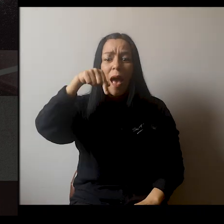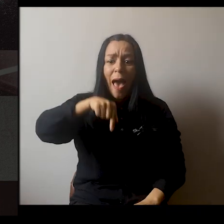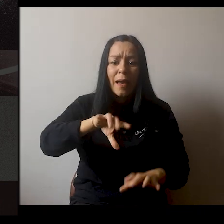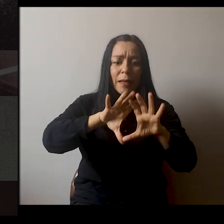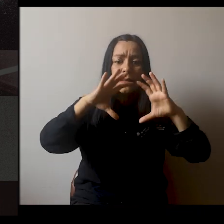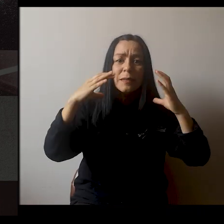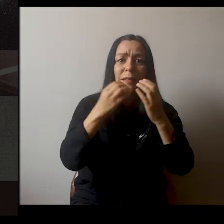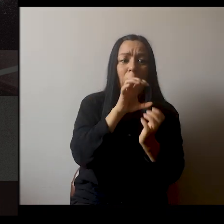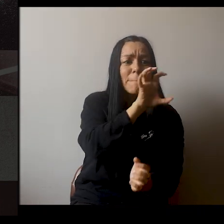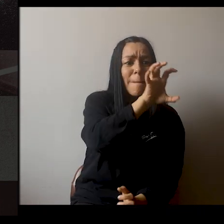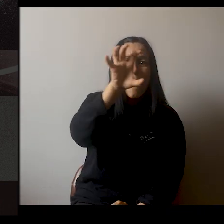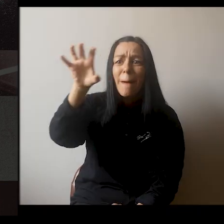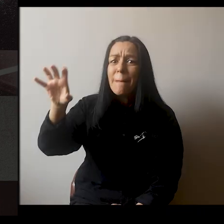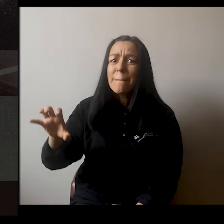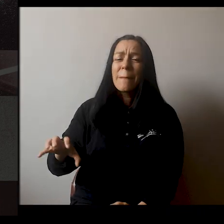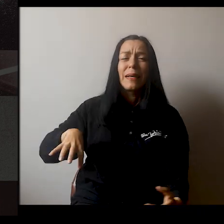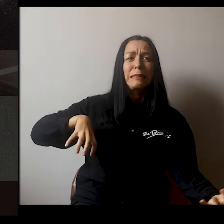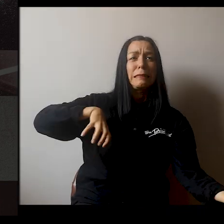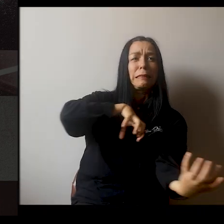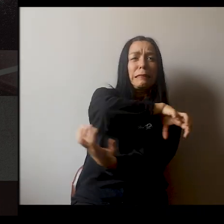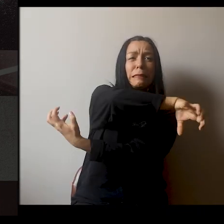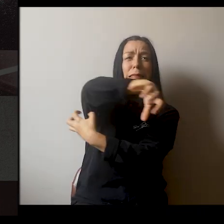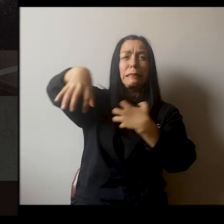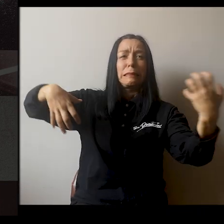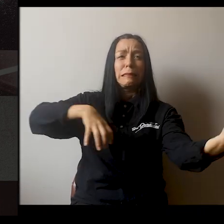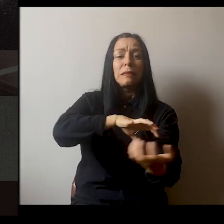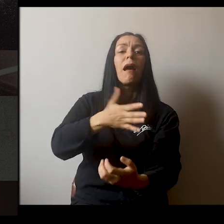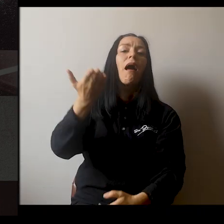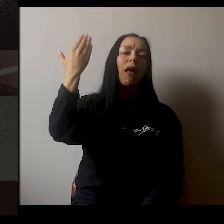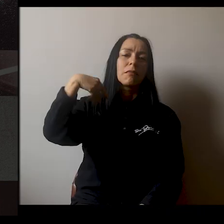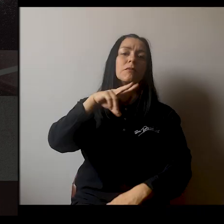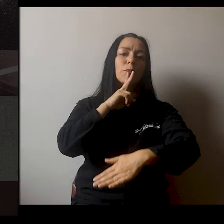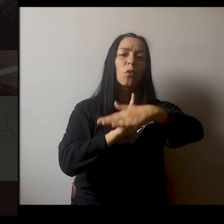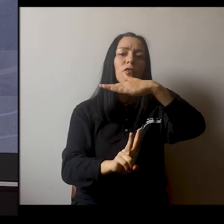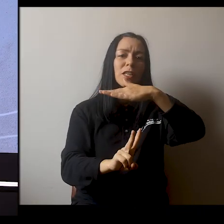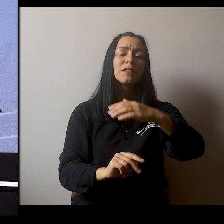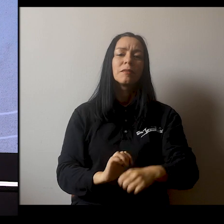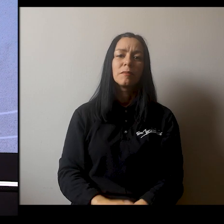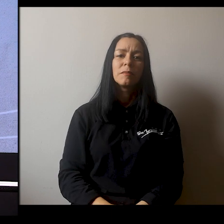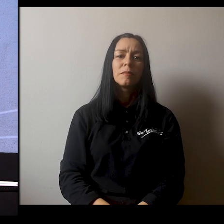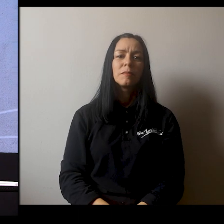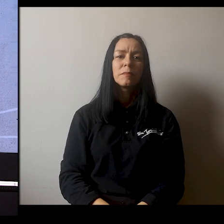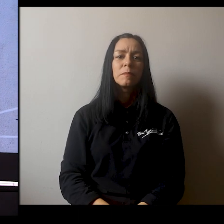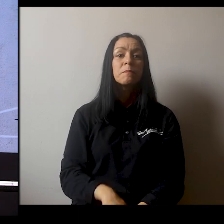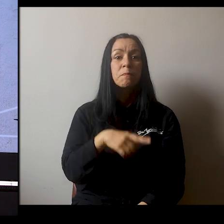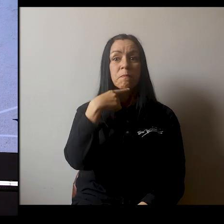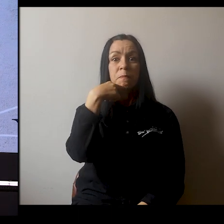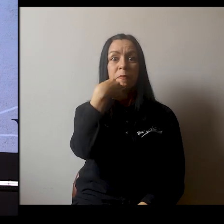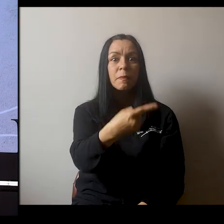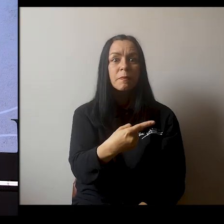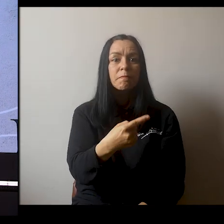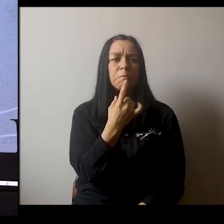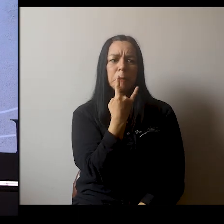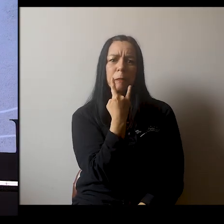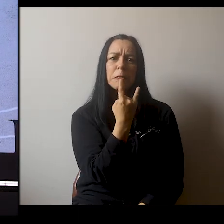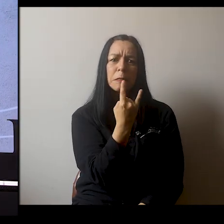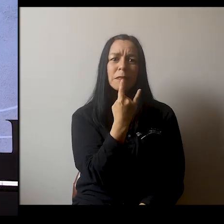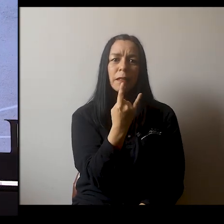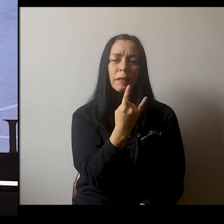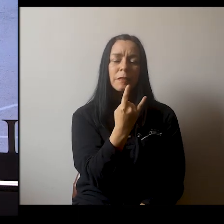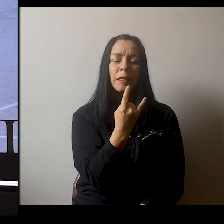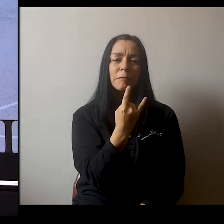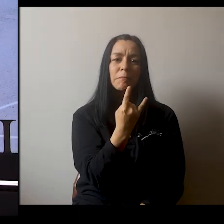las naciones del mundo estarán en caos. Ya fue profetizado. Y luego dice algo